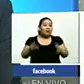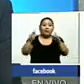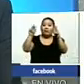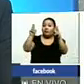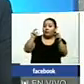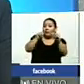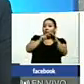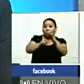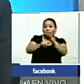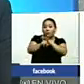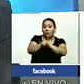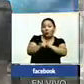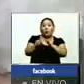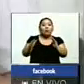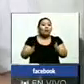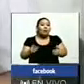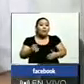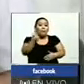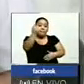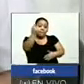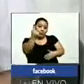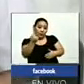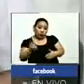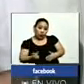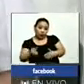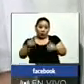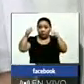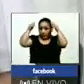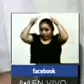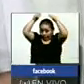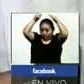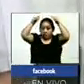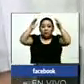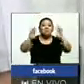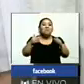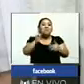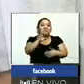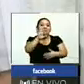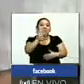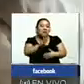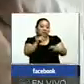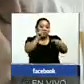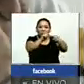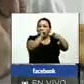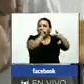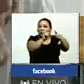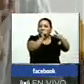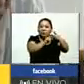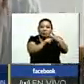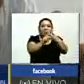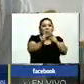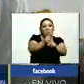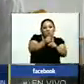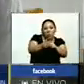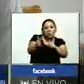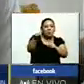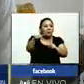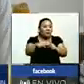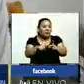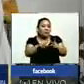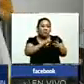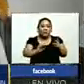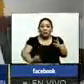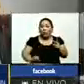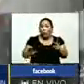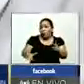se refirió el arzobispo de Chalatenango, Oswaldo Escobar, quien señala como principales causas la situación de violencia en El Salvador y la